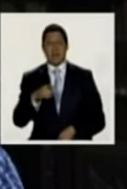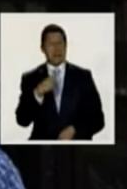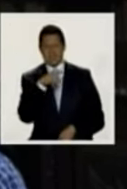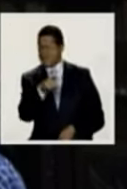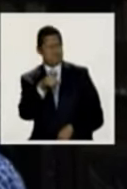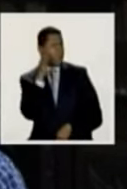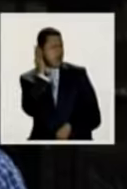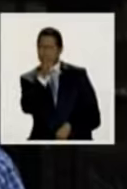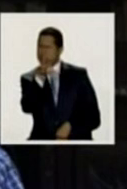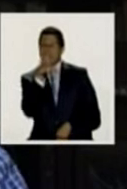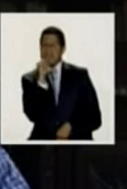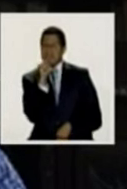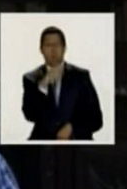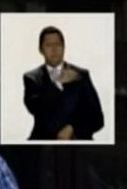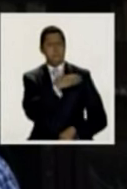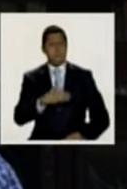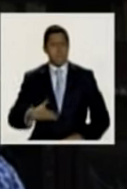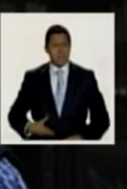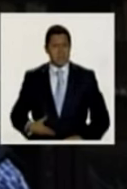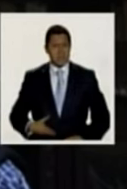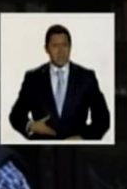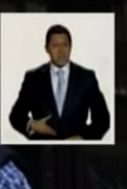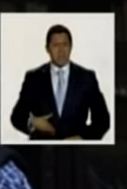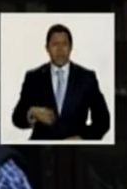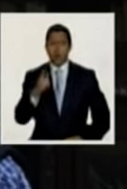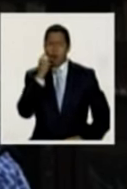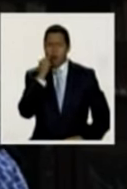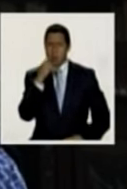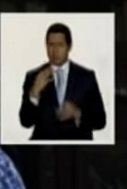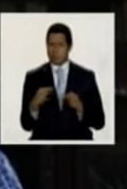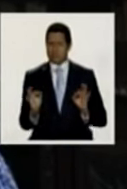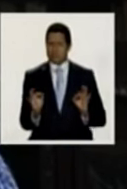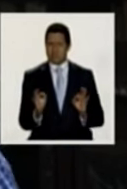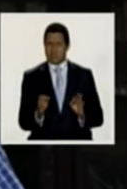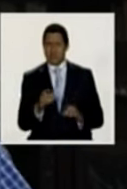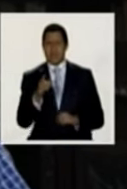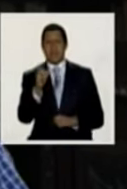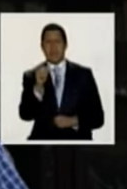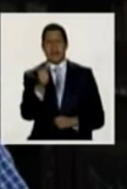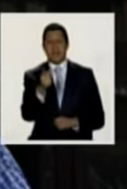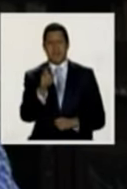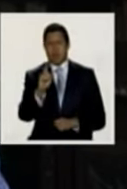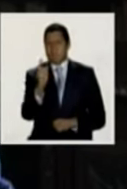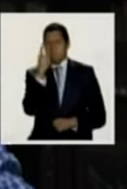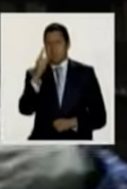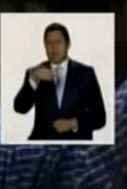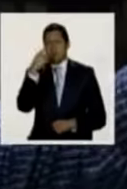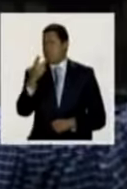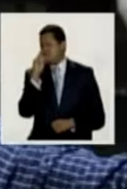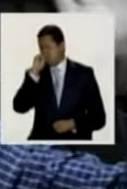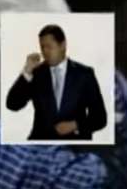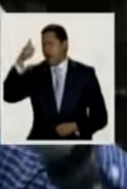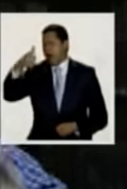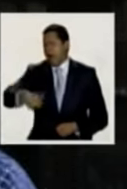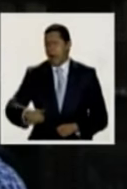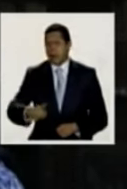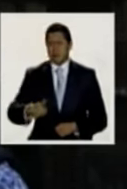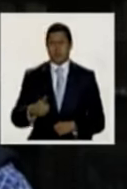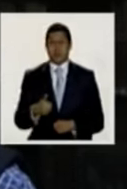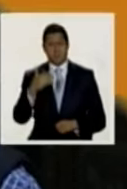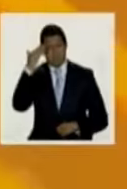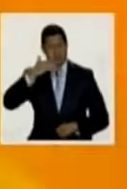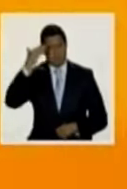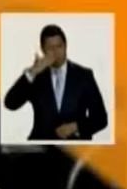no entendía que un presidente pudiera ser un civil. Y Gallegos era el primer civil después de no sé cuántas décadas